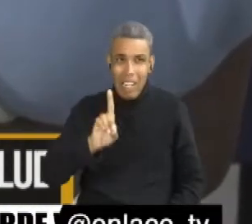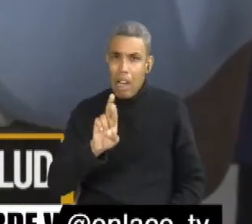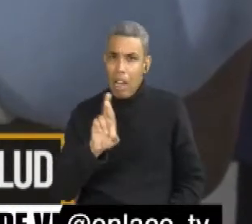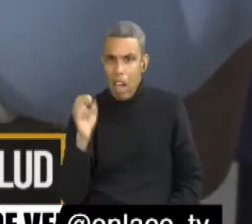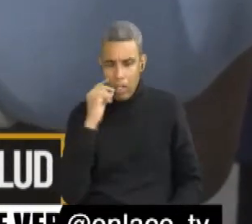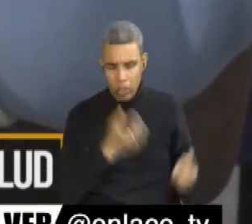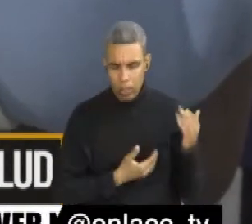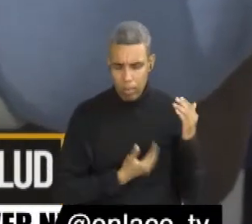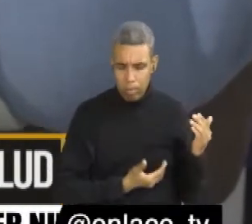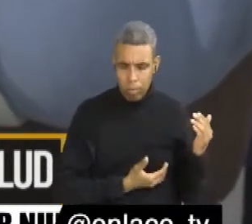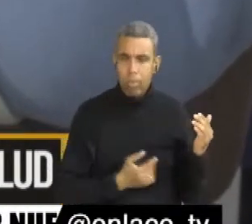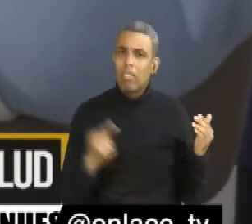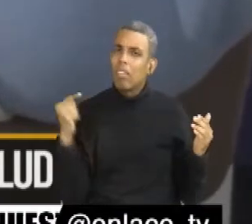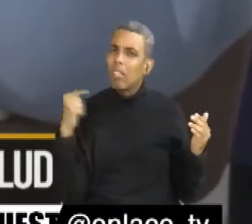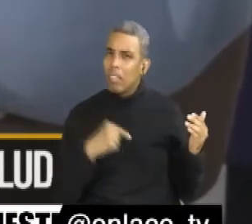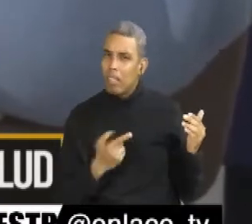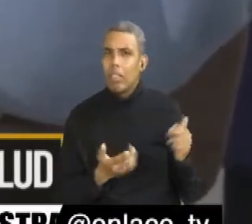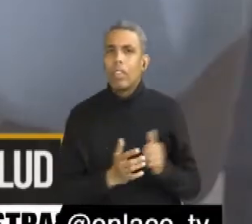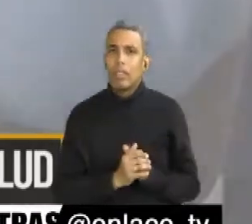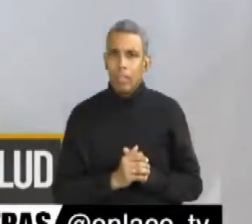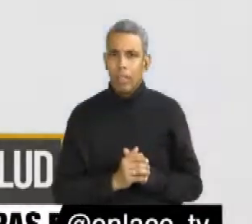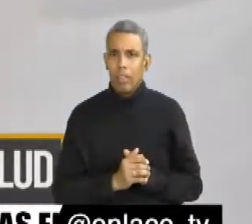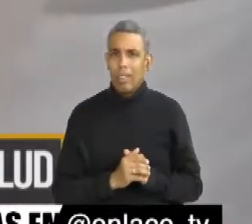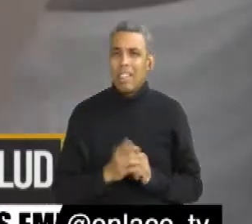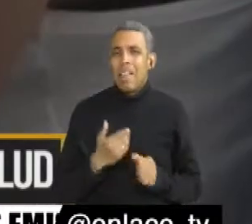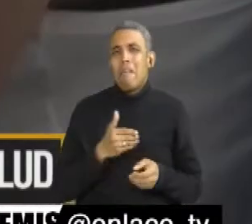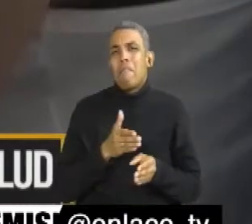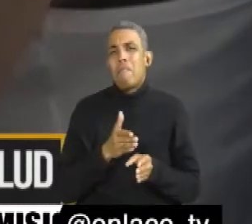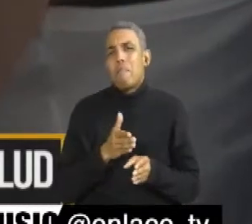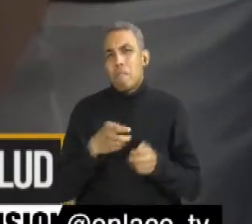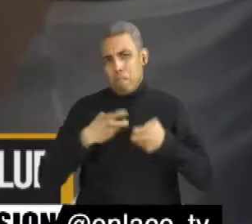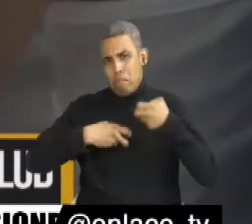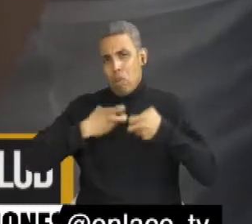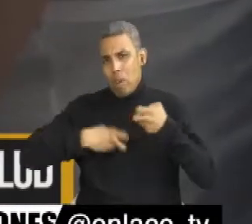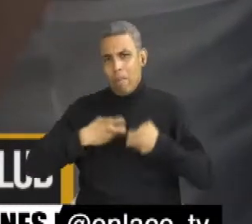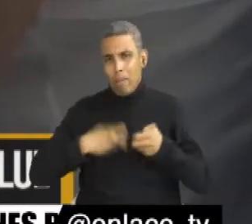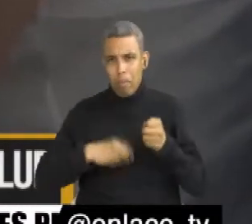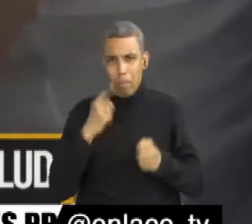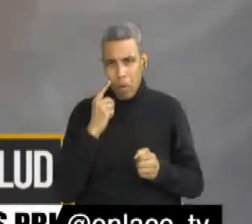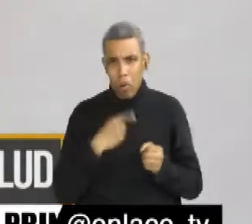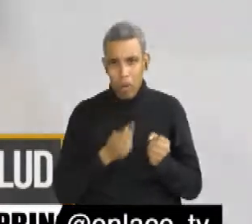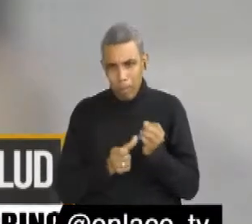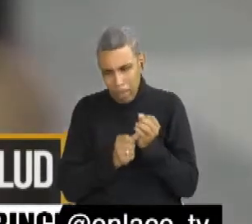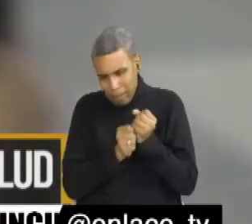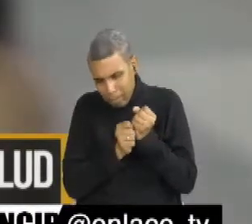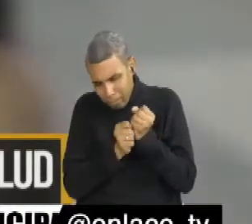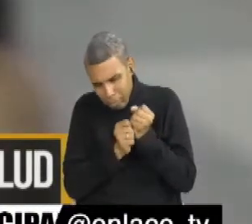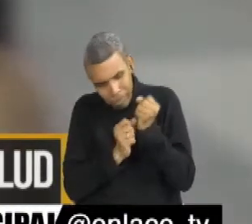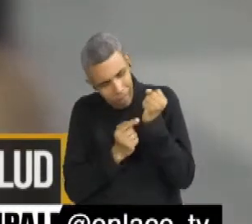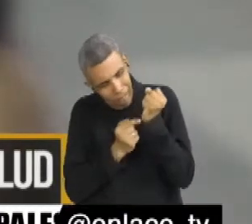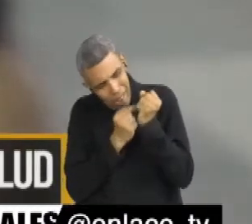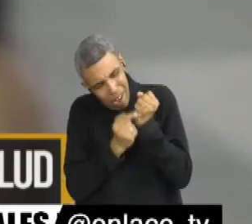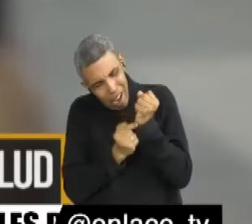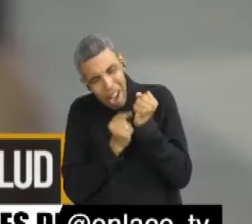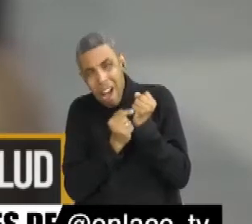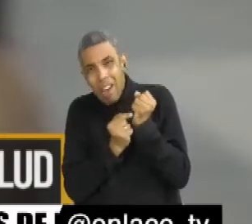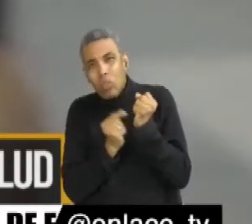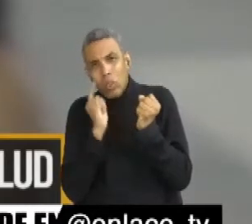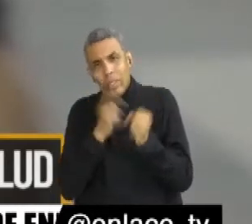nació con una malformación anorrectal. Él tuvo primero que hacerle una colostomía para